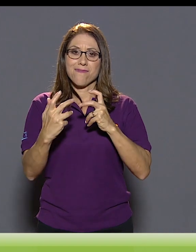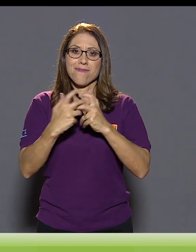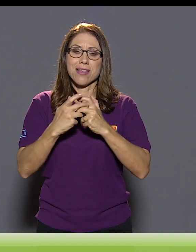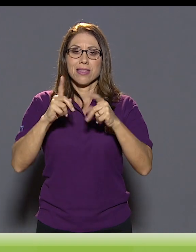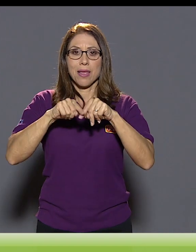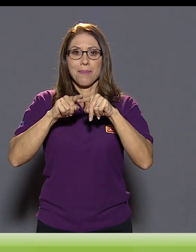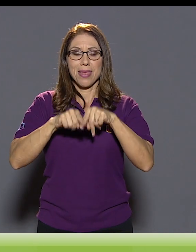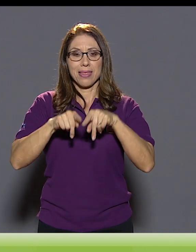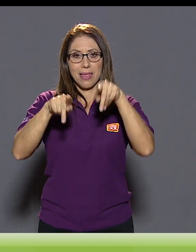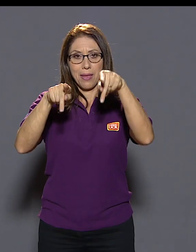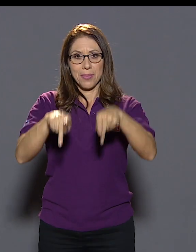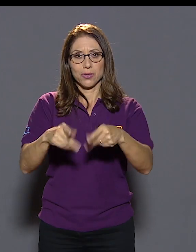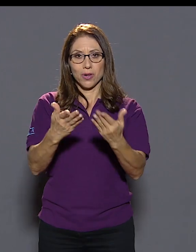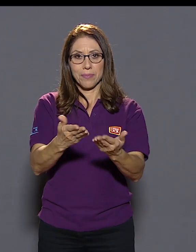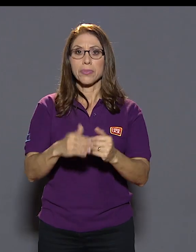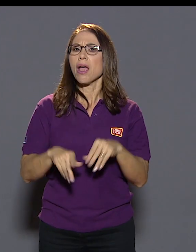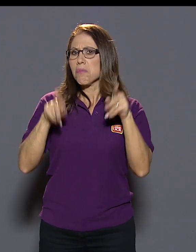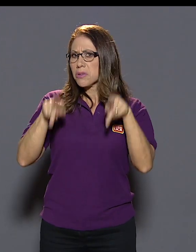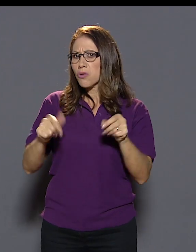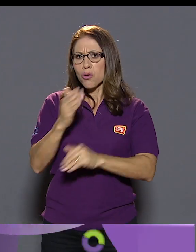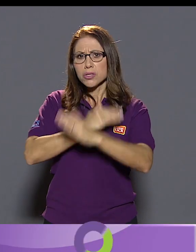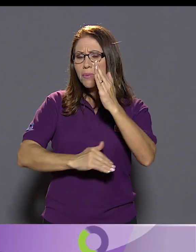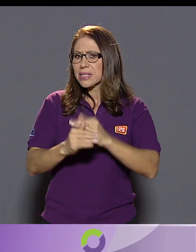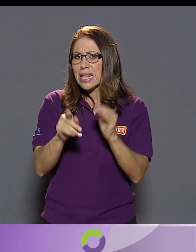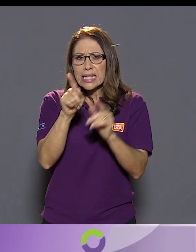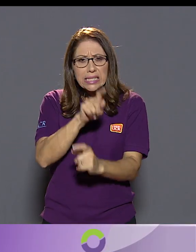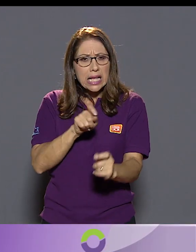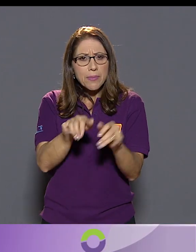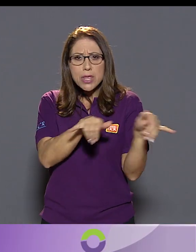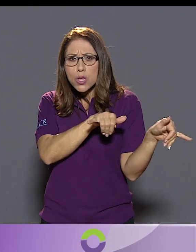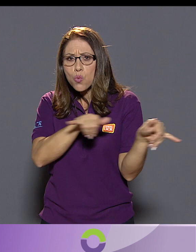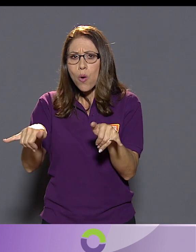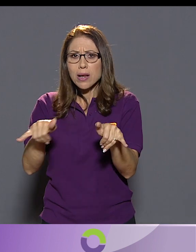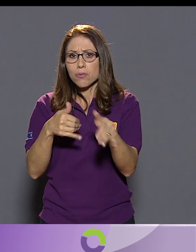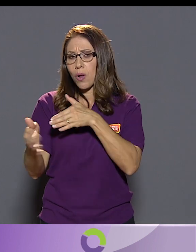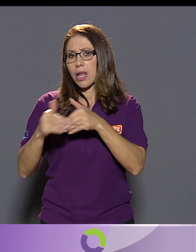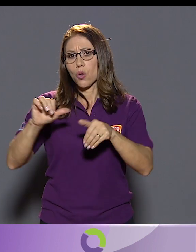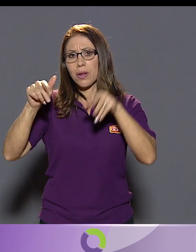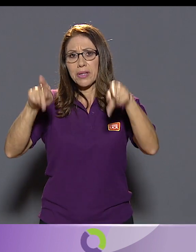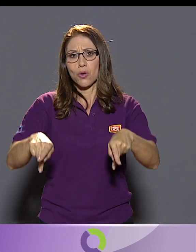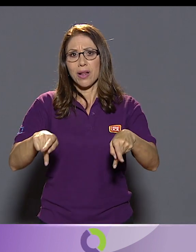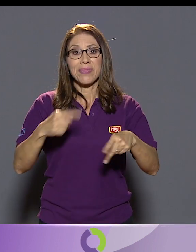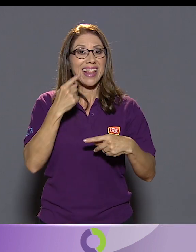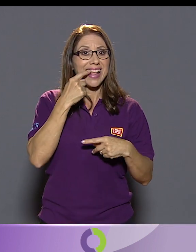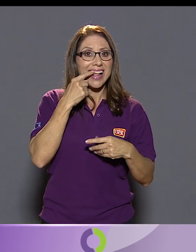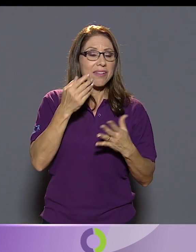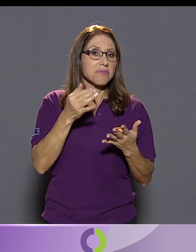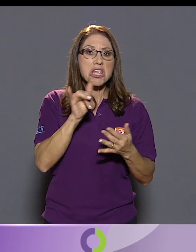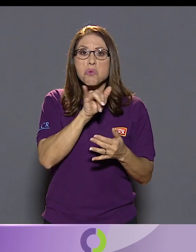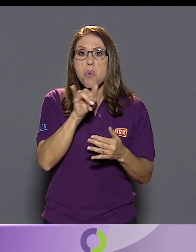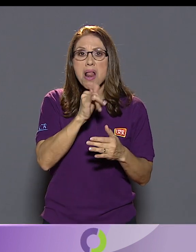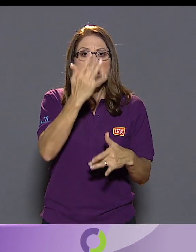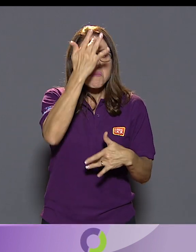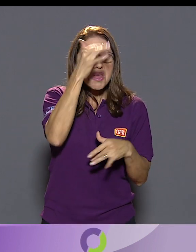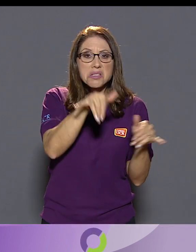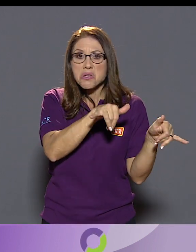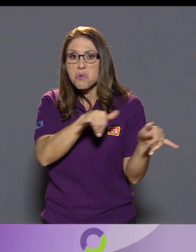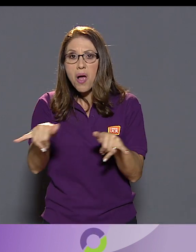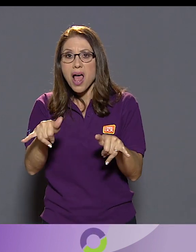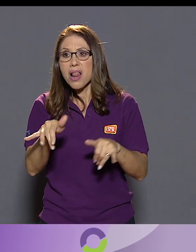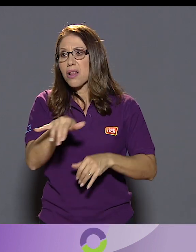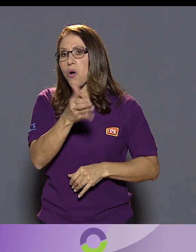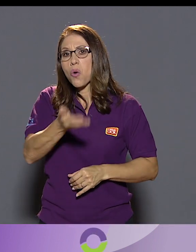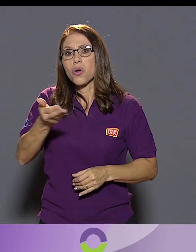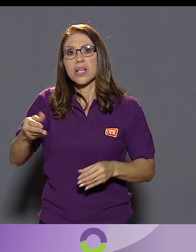realidad, pues, la persona con discapacidad es exactamente igual que otra persona y la parte bucodental, las mismas enfermedades y las mismas cosas. No es que tenga